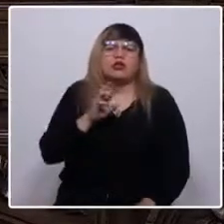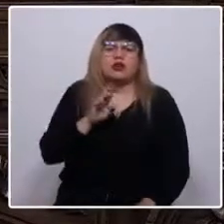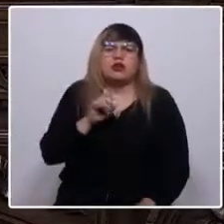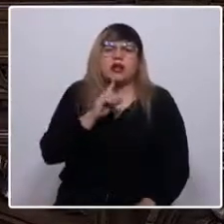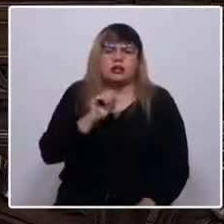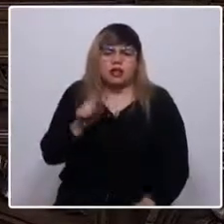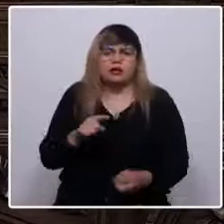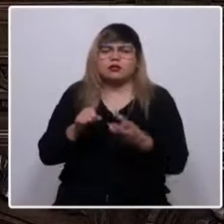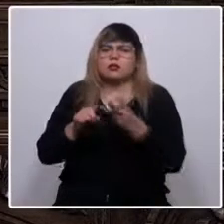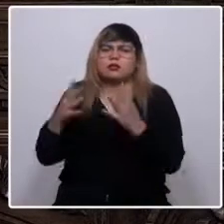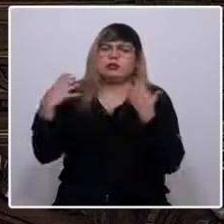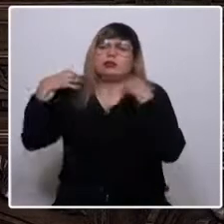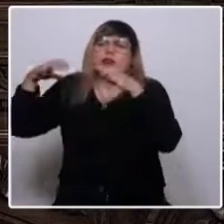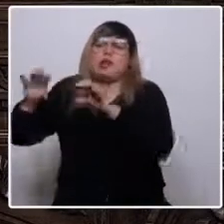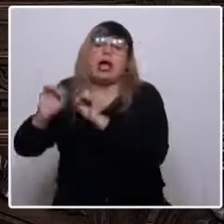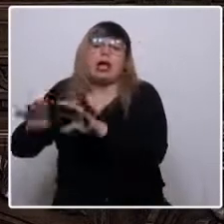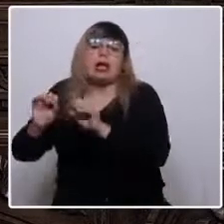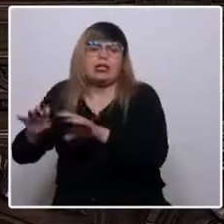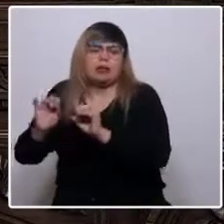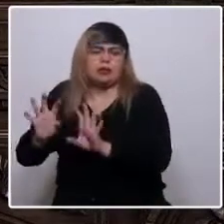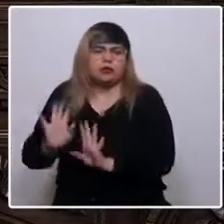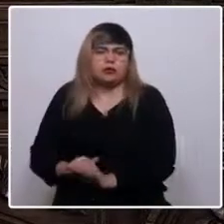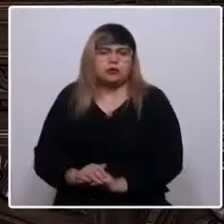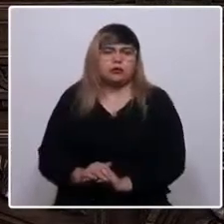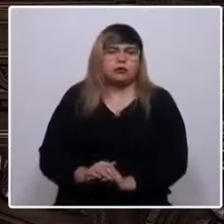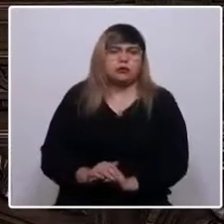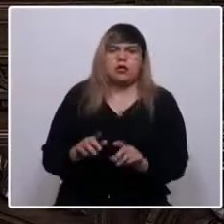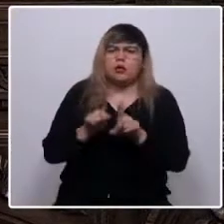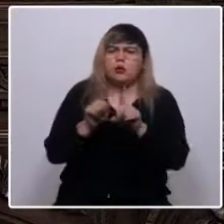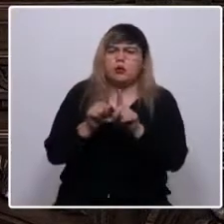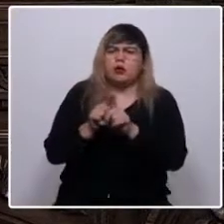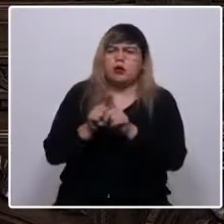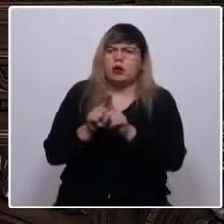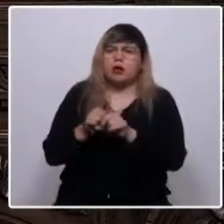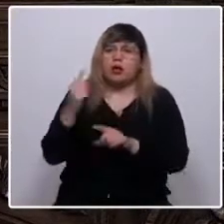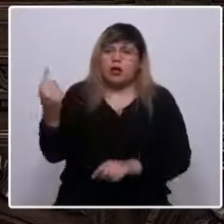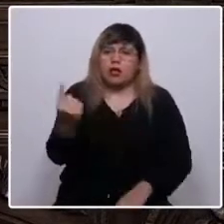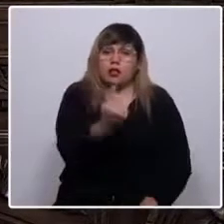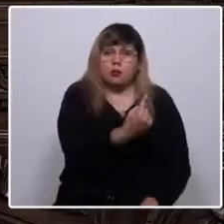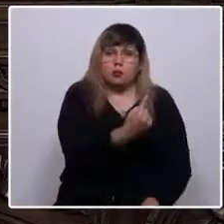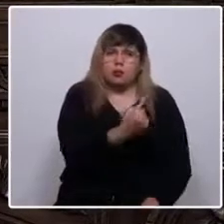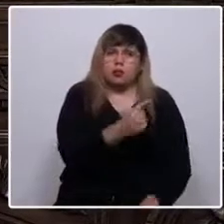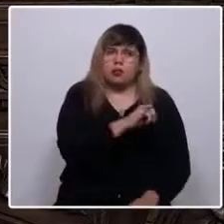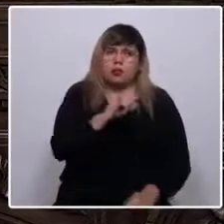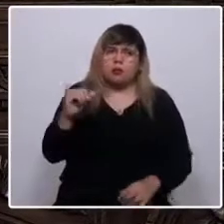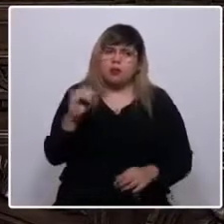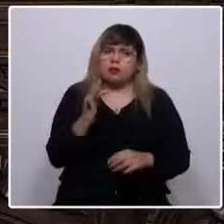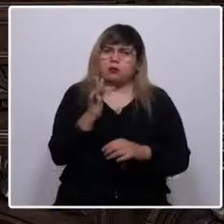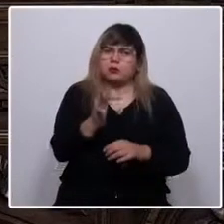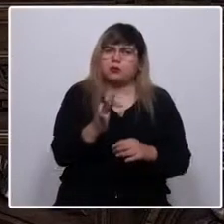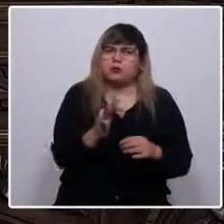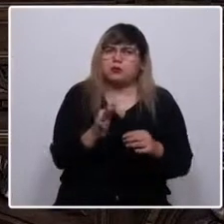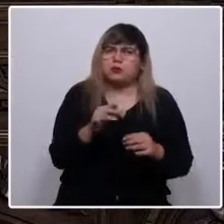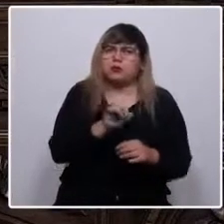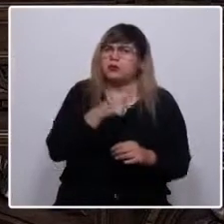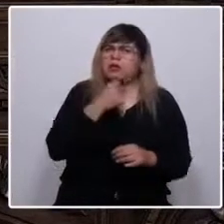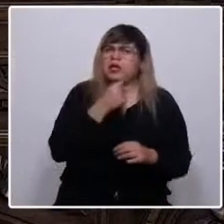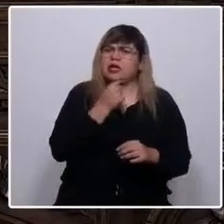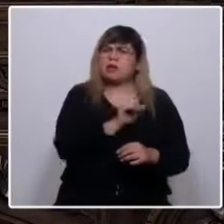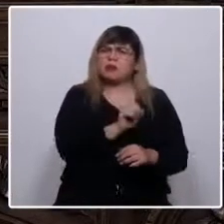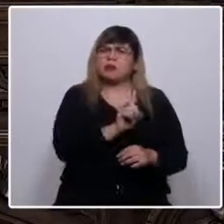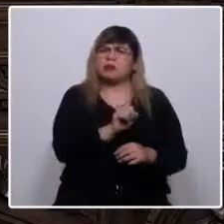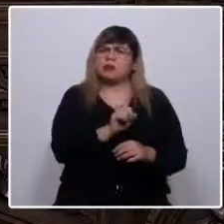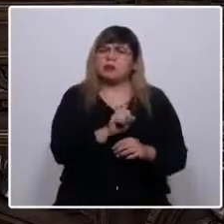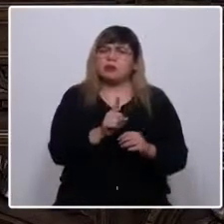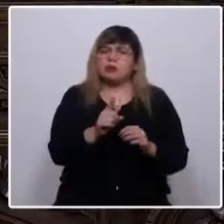nos lleva por desenlace es que cada uno de nosotros queremos simplemente evitar el